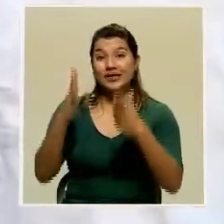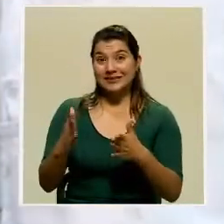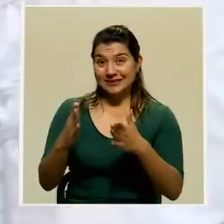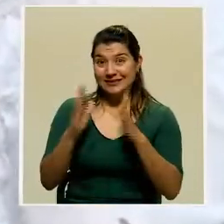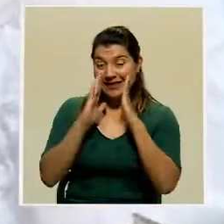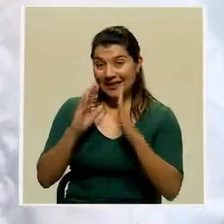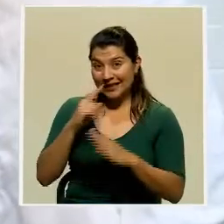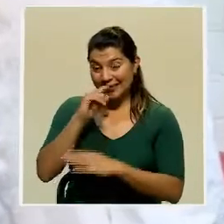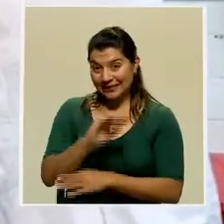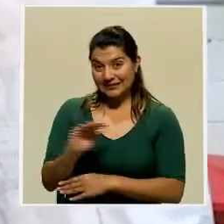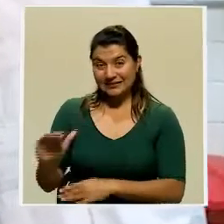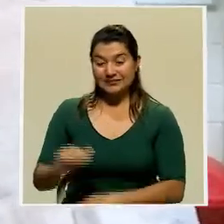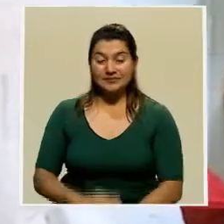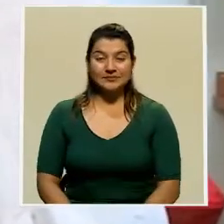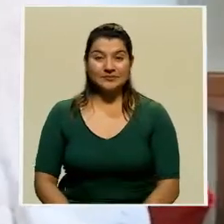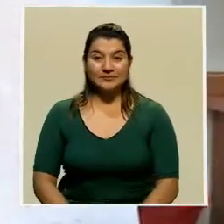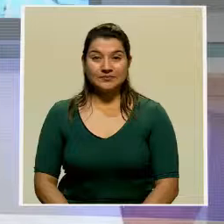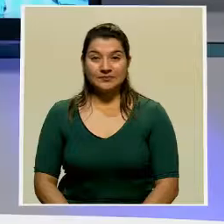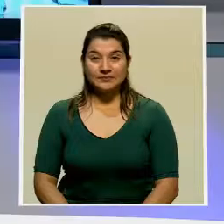Pediatría.